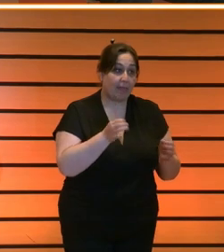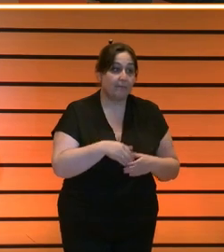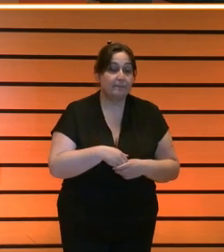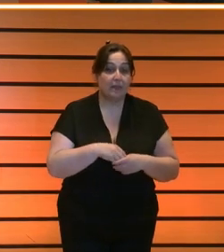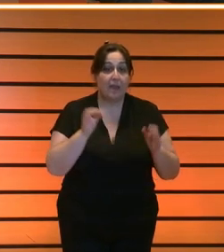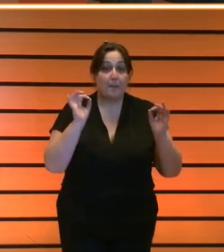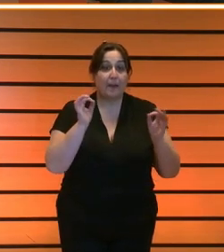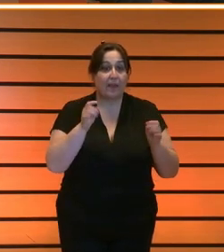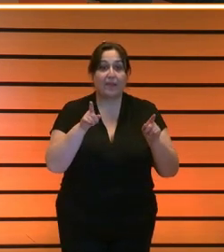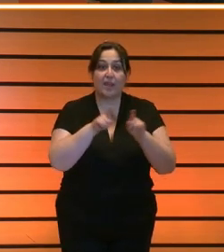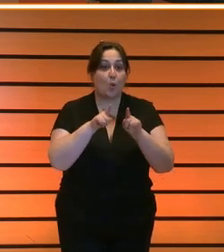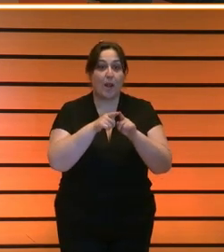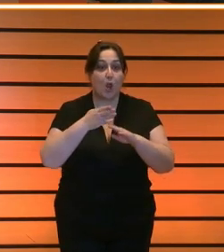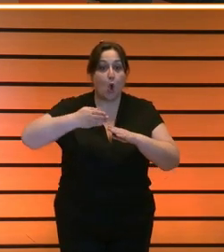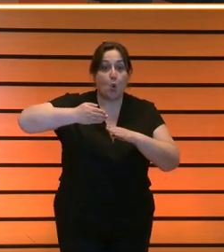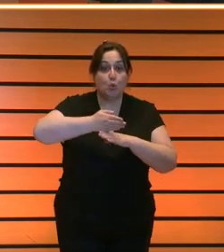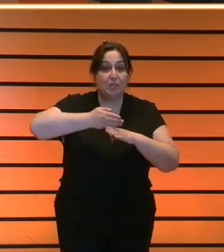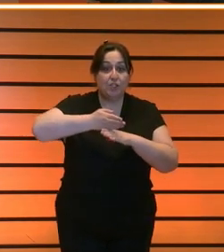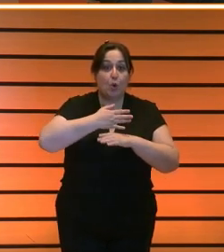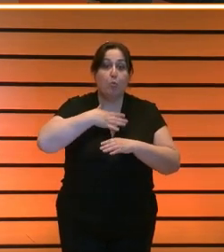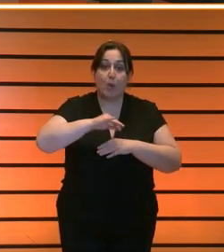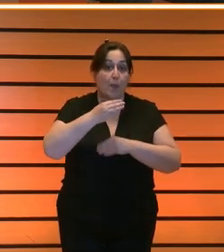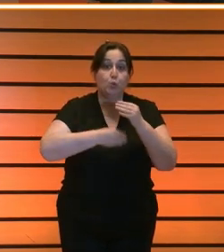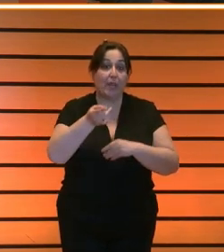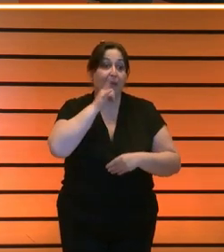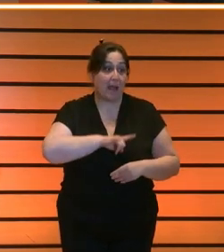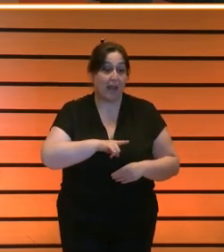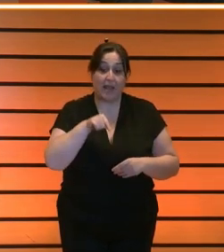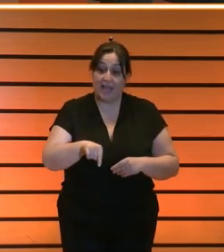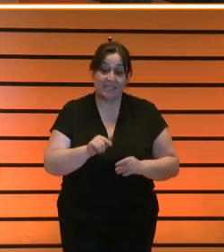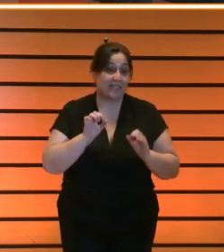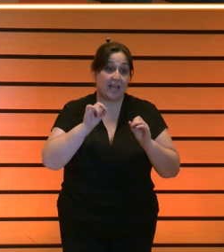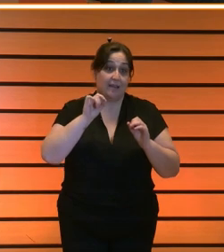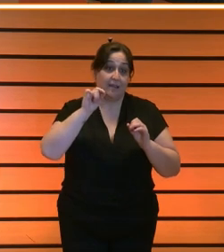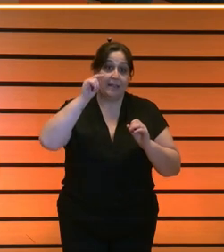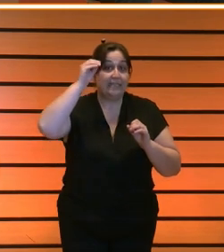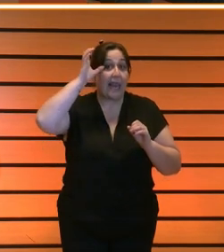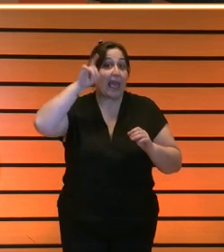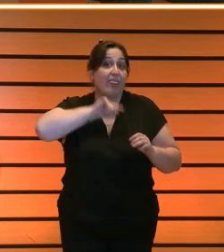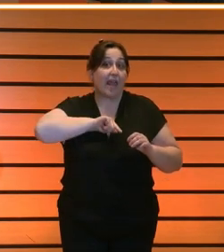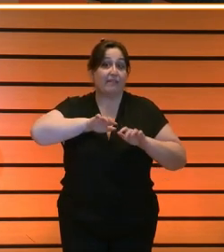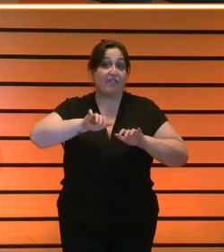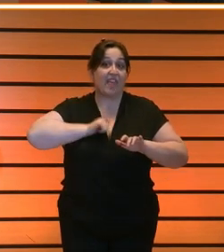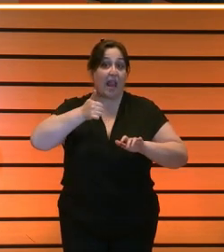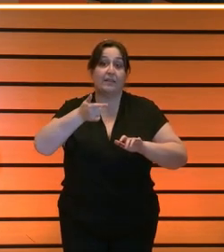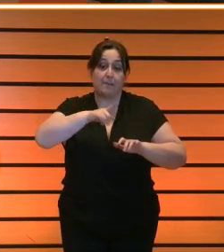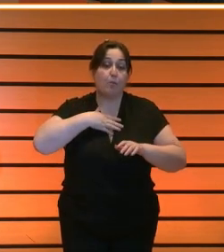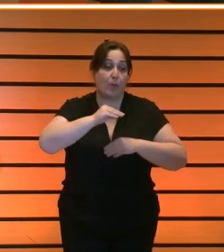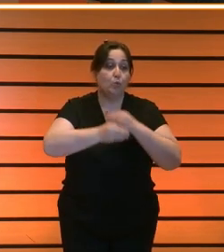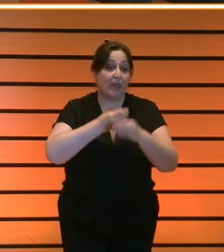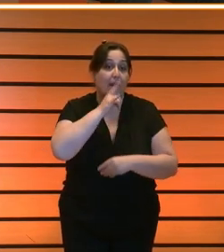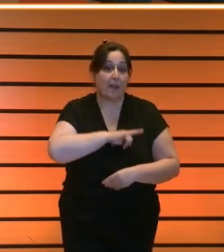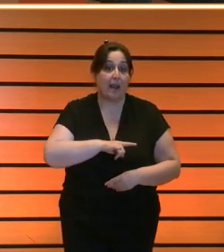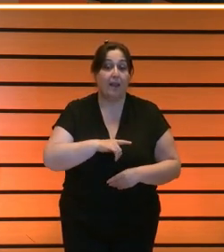Como un cuchillo de cocina puede ser mal usado la Inteligencia artificial puede ser mal usada pero